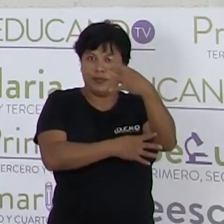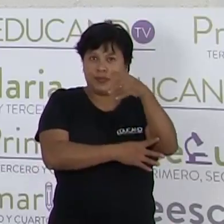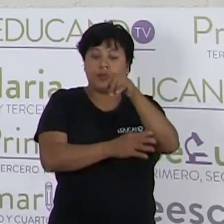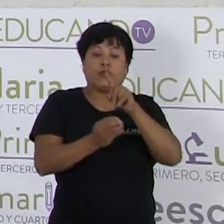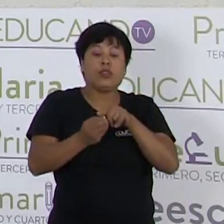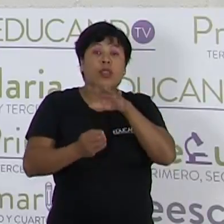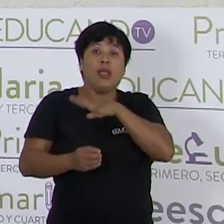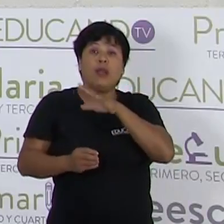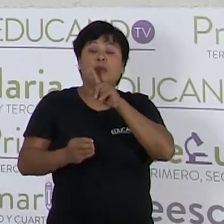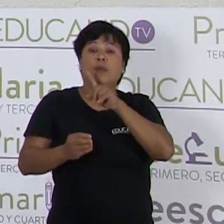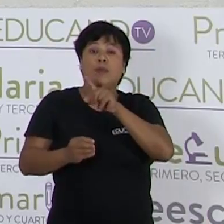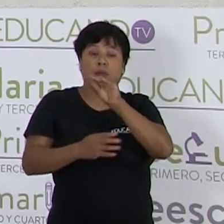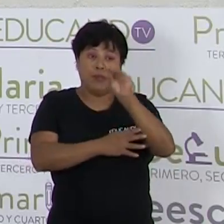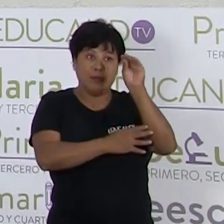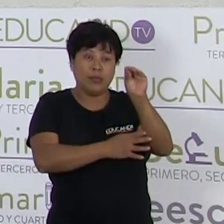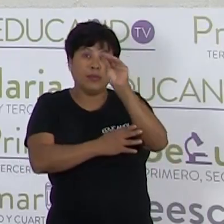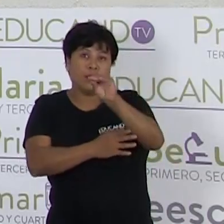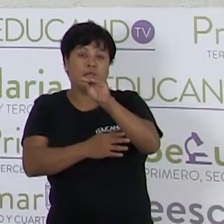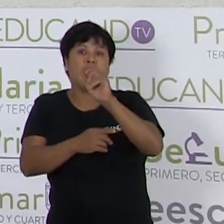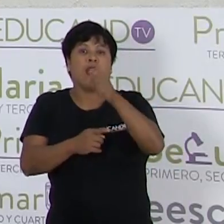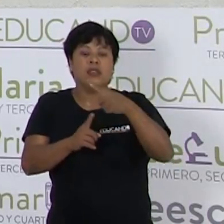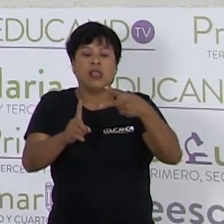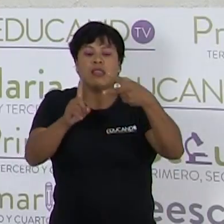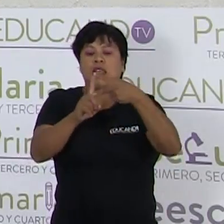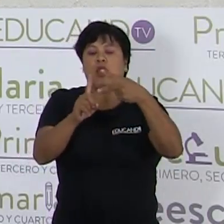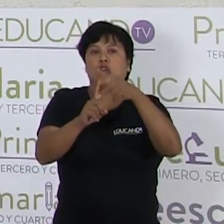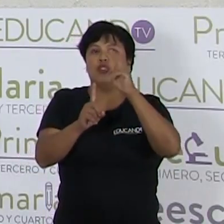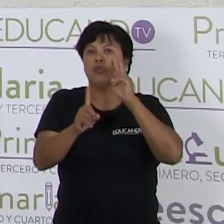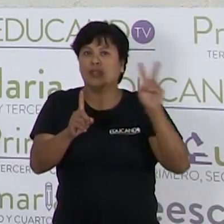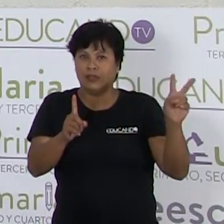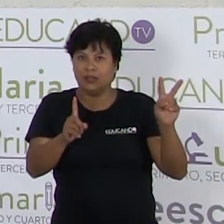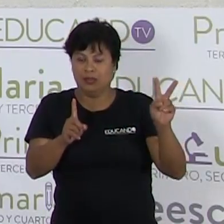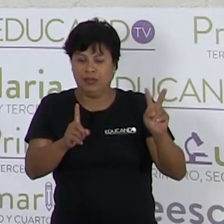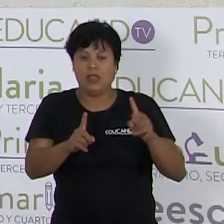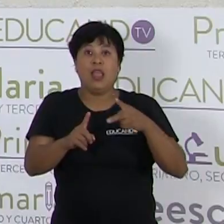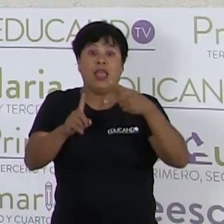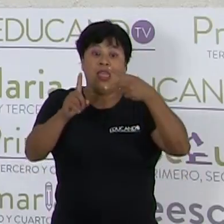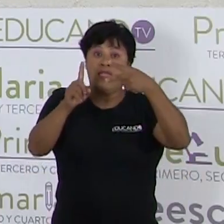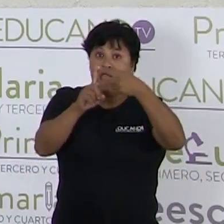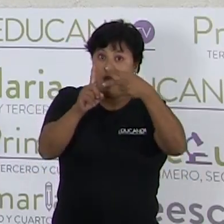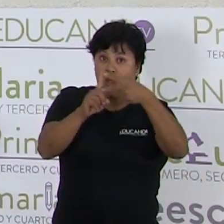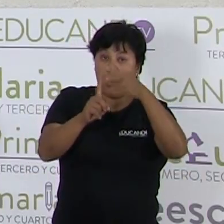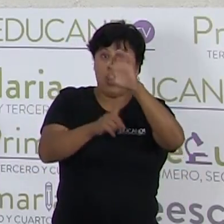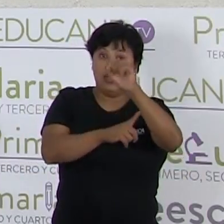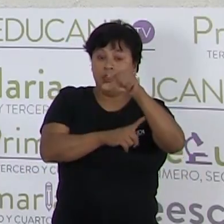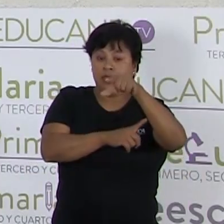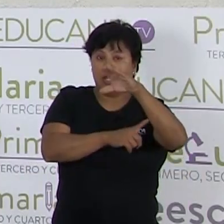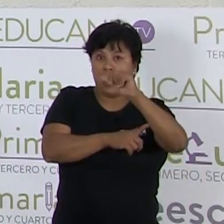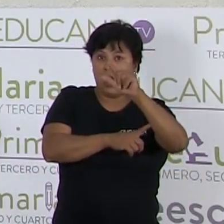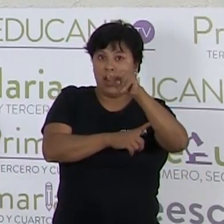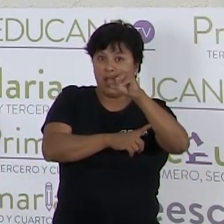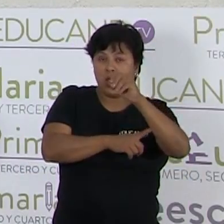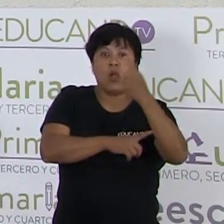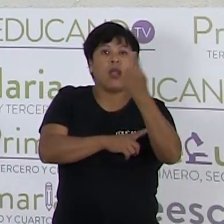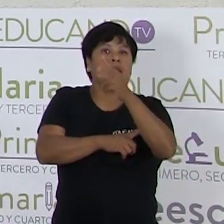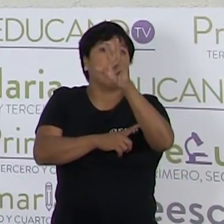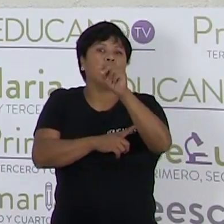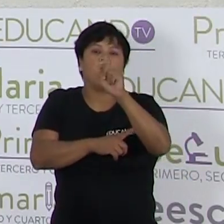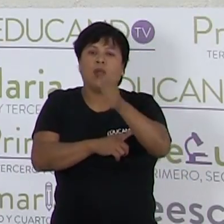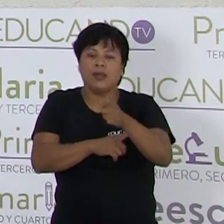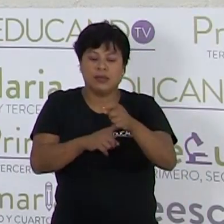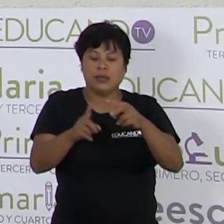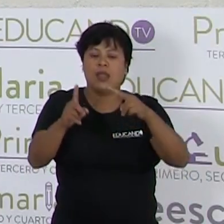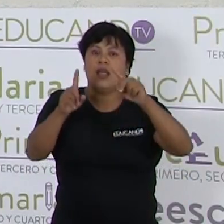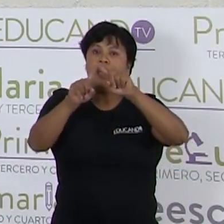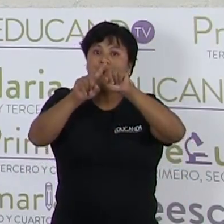los triángulos que tú ves aquí. Y dice, triángulo escaleno que no es rectángulo.